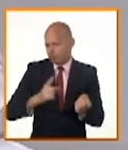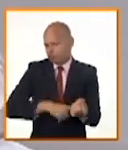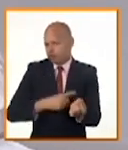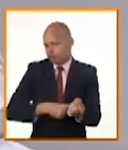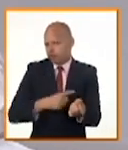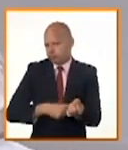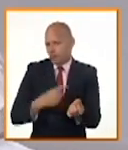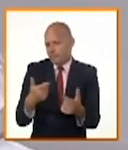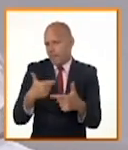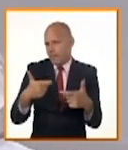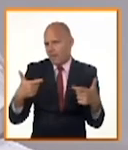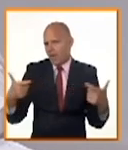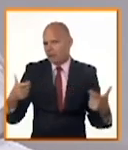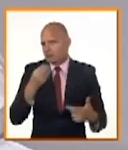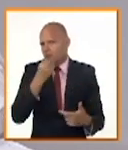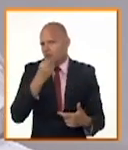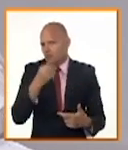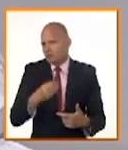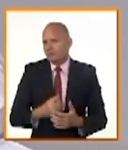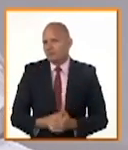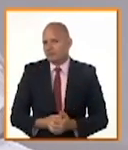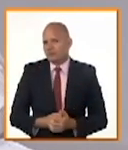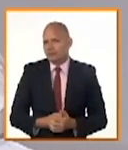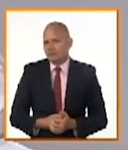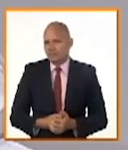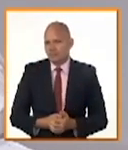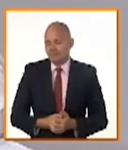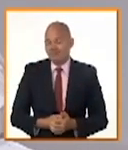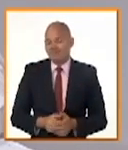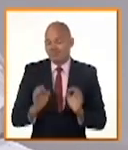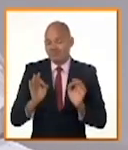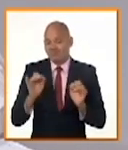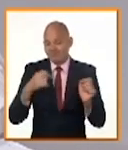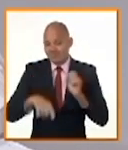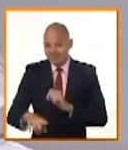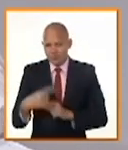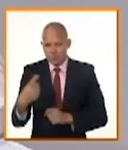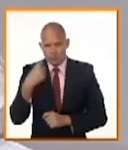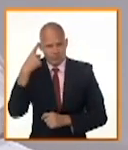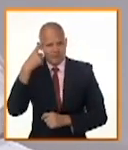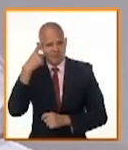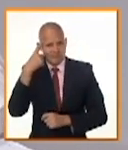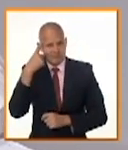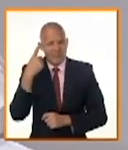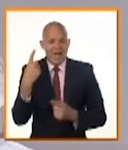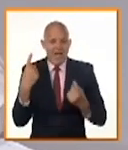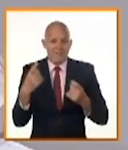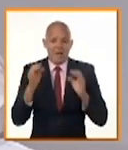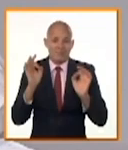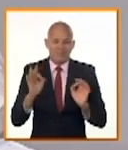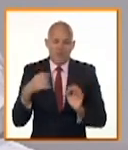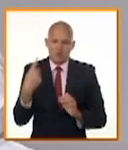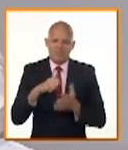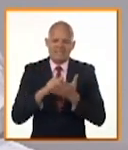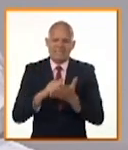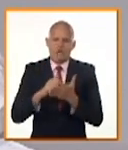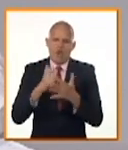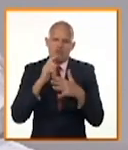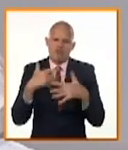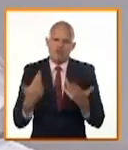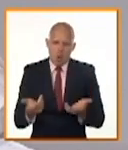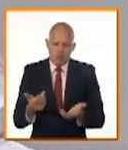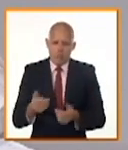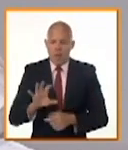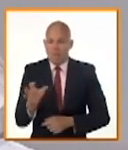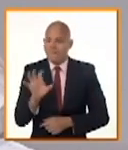de las de las necesidades y por supuesto de la de la posición que siempre hemos tenido desde el punto de vista del servicio bancario Cómo podemos acercar más